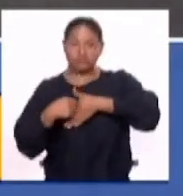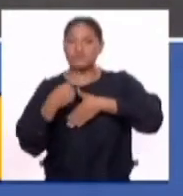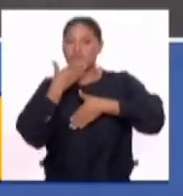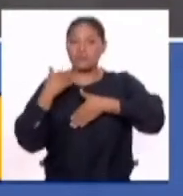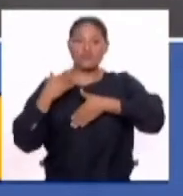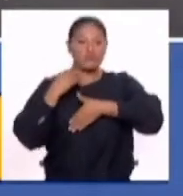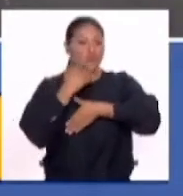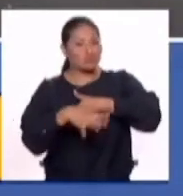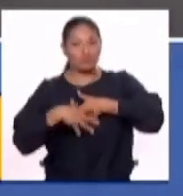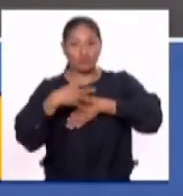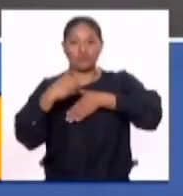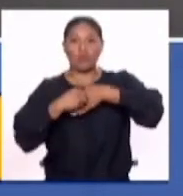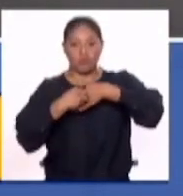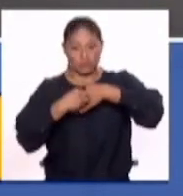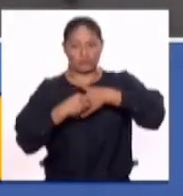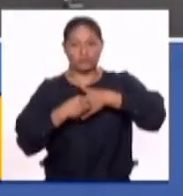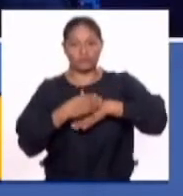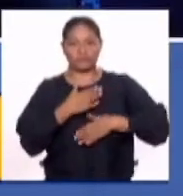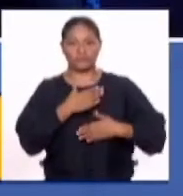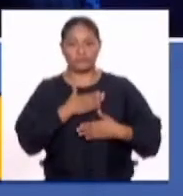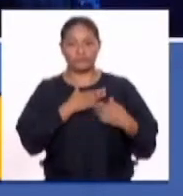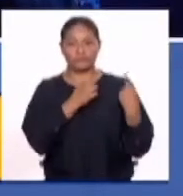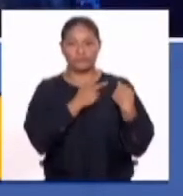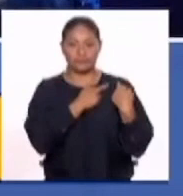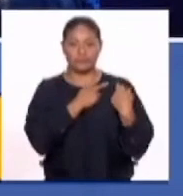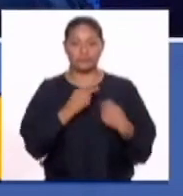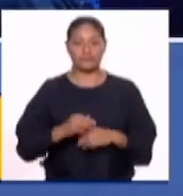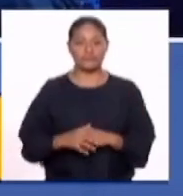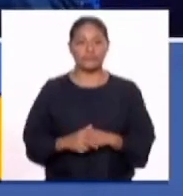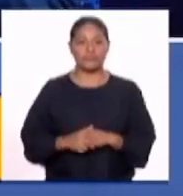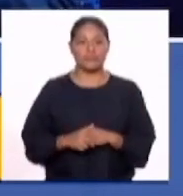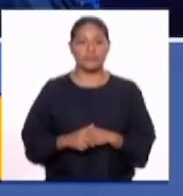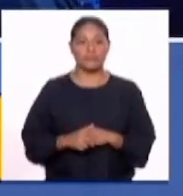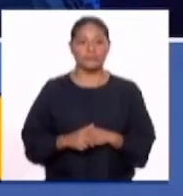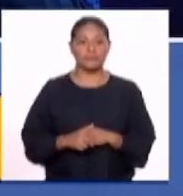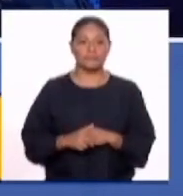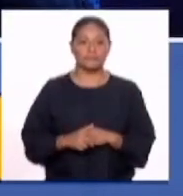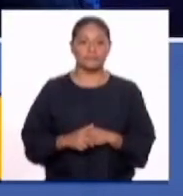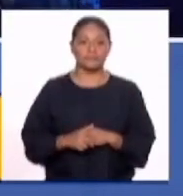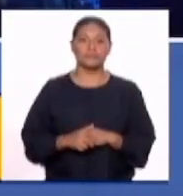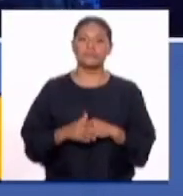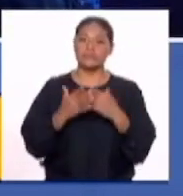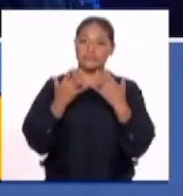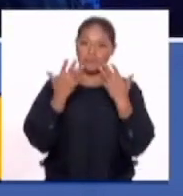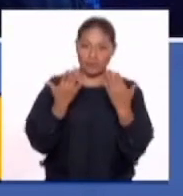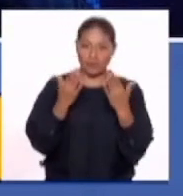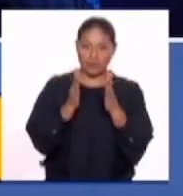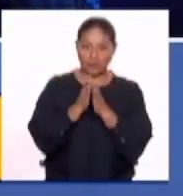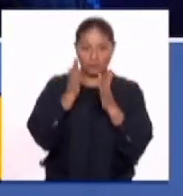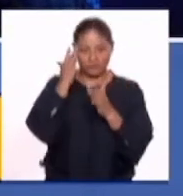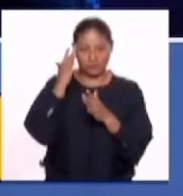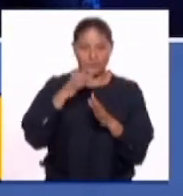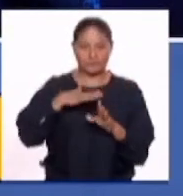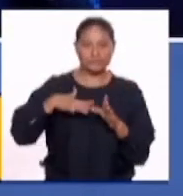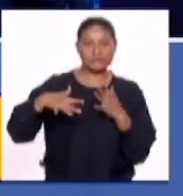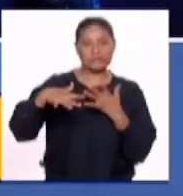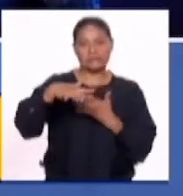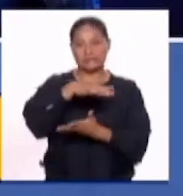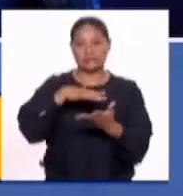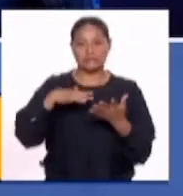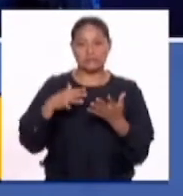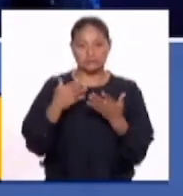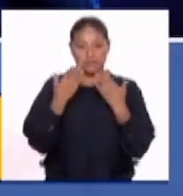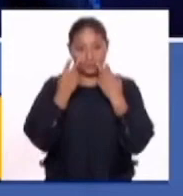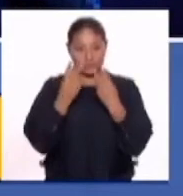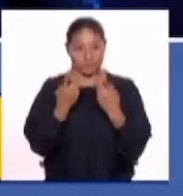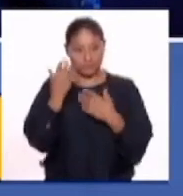Jorge. Carlos, quisiera, yendo un poco a las causas de este fenómeno que estamos viendo, evidentemente estamos